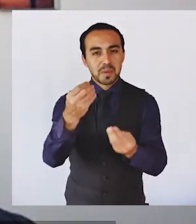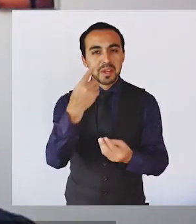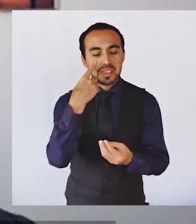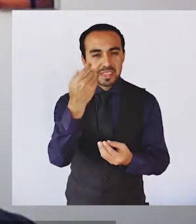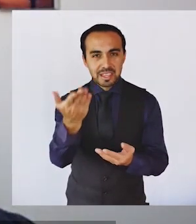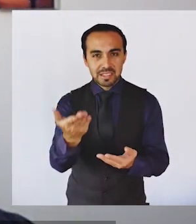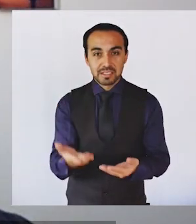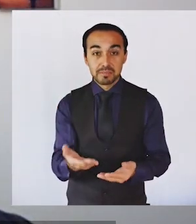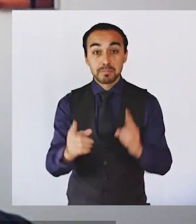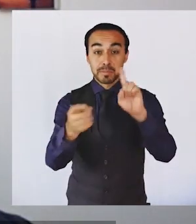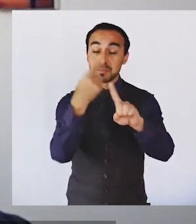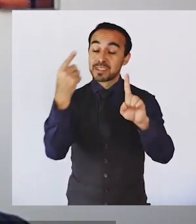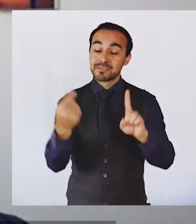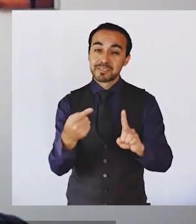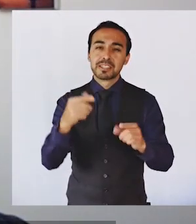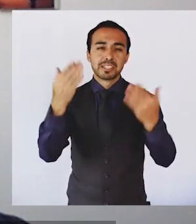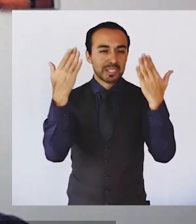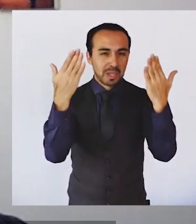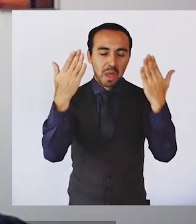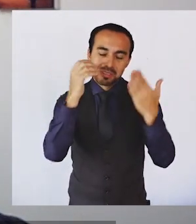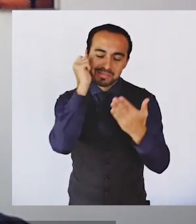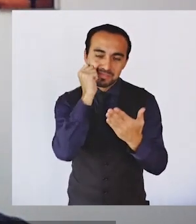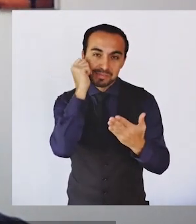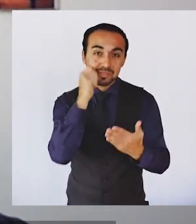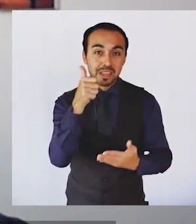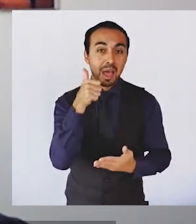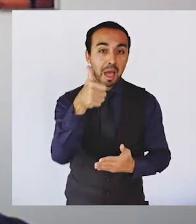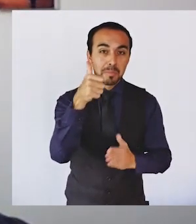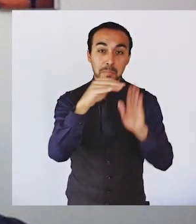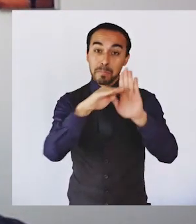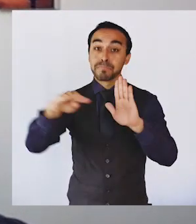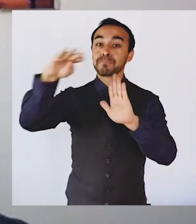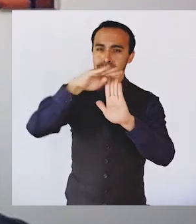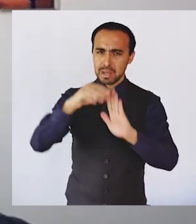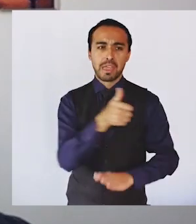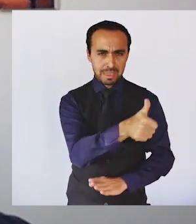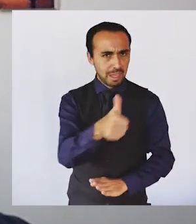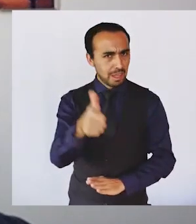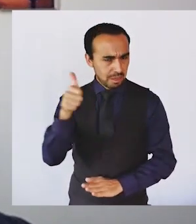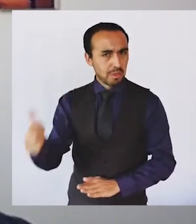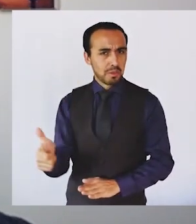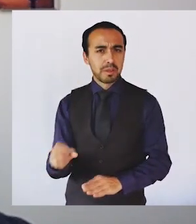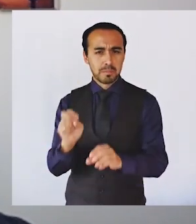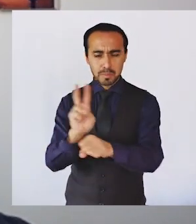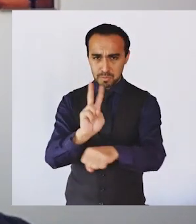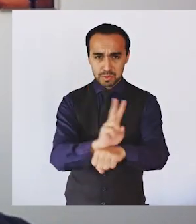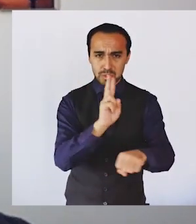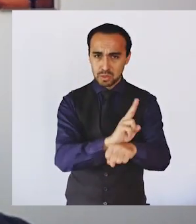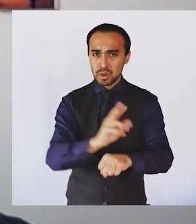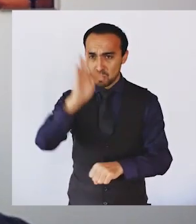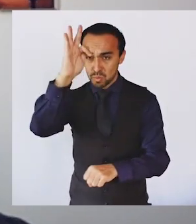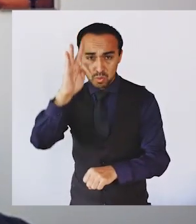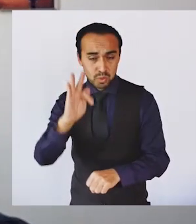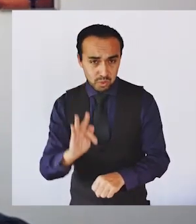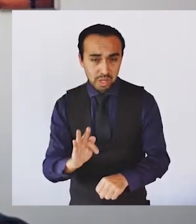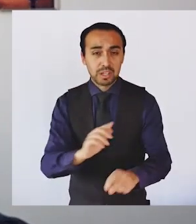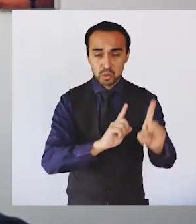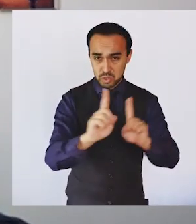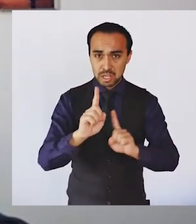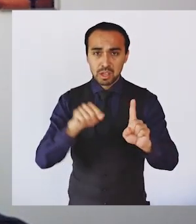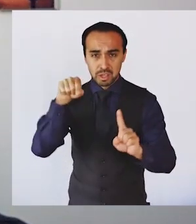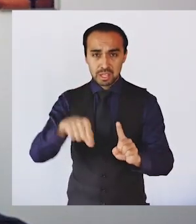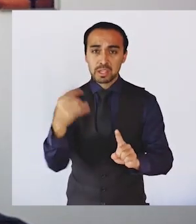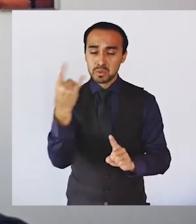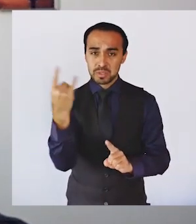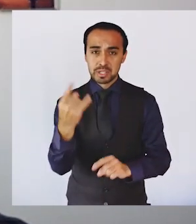Buenos días. En primer lugar, quisiera saludar afectuosamente a los decanos, directores, académicos, coordinadores y funcionarios de la